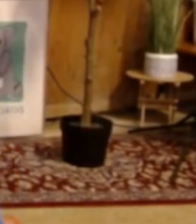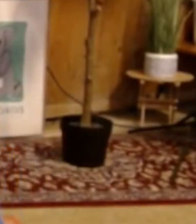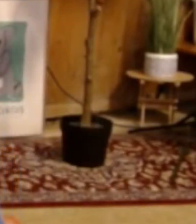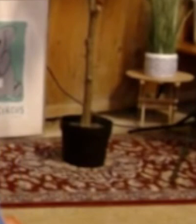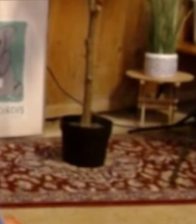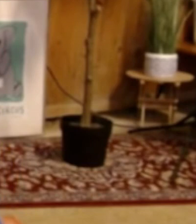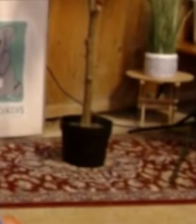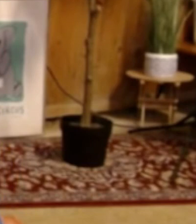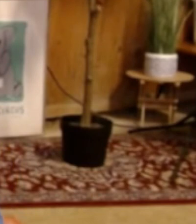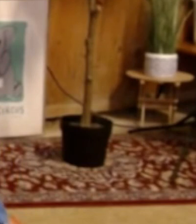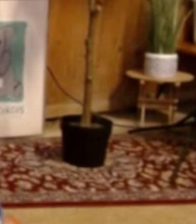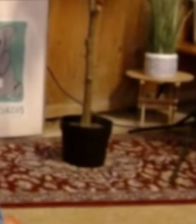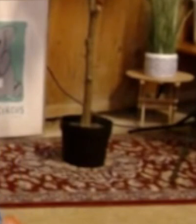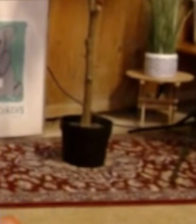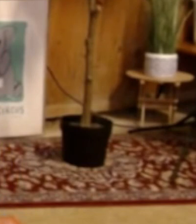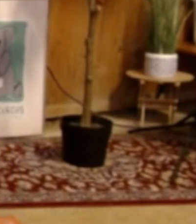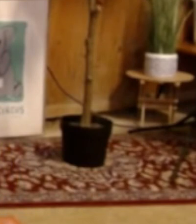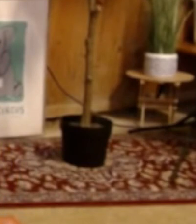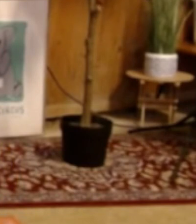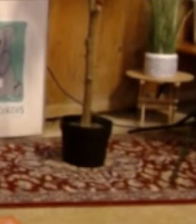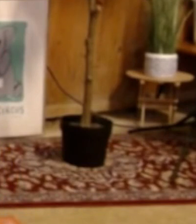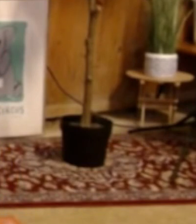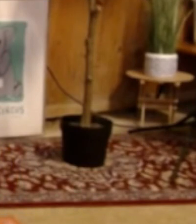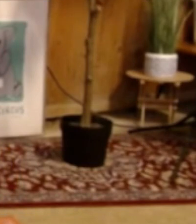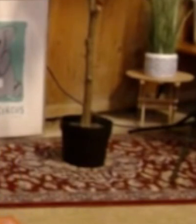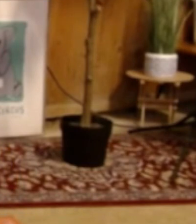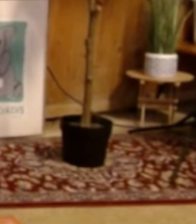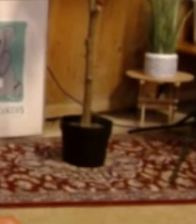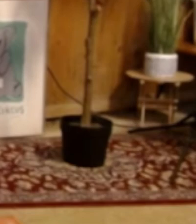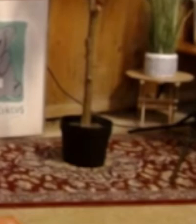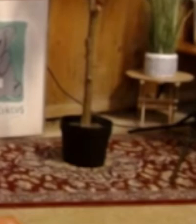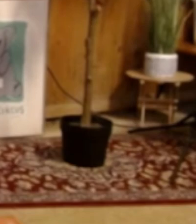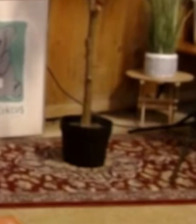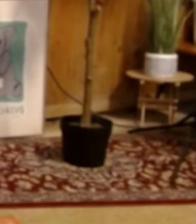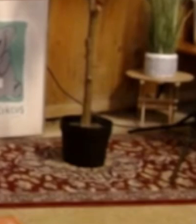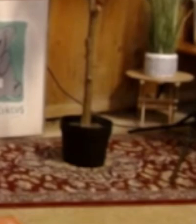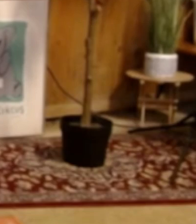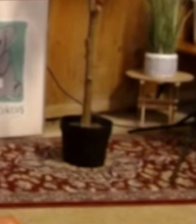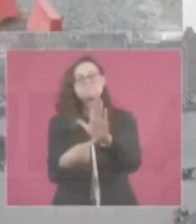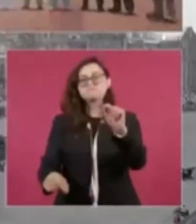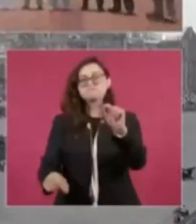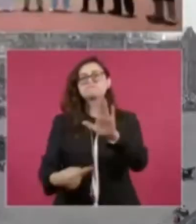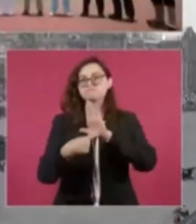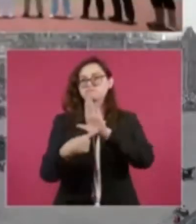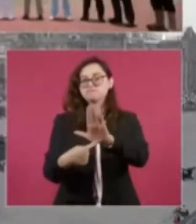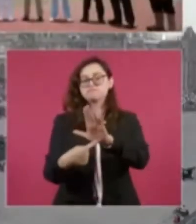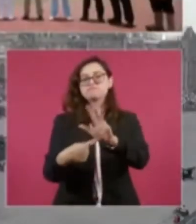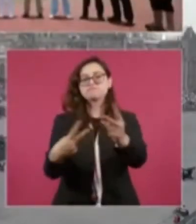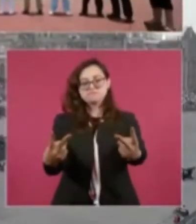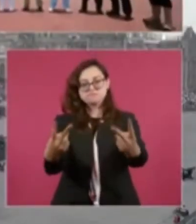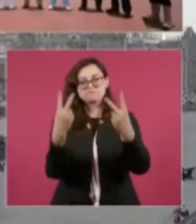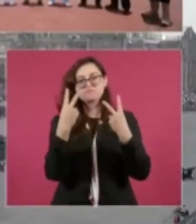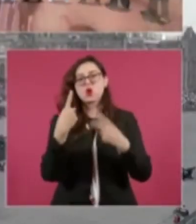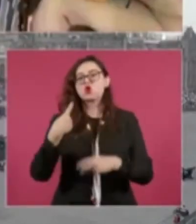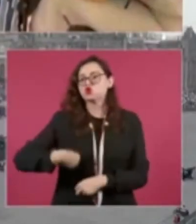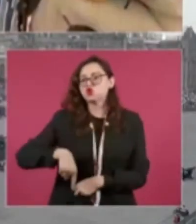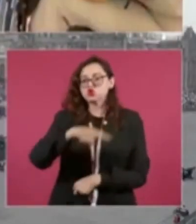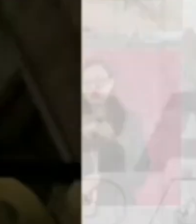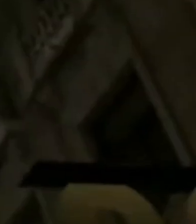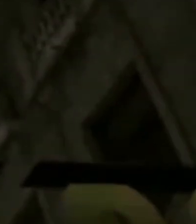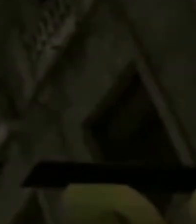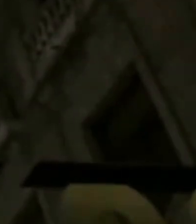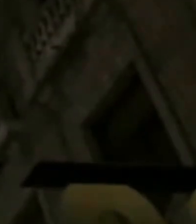ahí en las inmediaciones de la Plaza de la Constitución, mejor conocida como el Zócalo Capitalino. Estas son imágenes de Sin Censura.